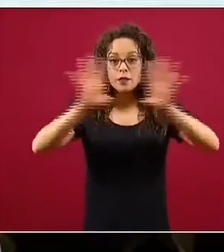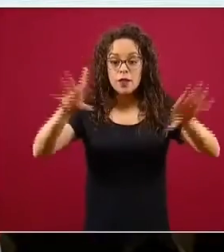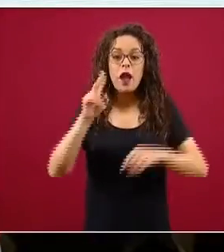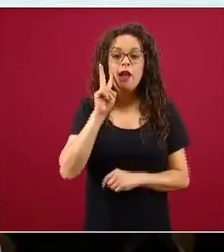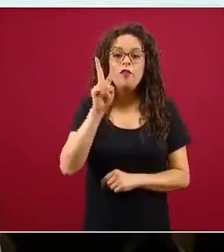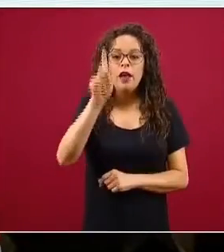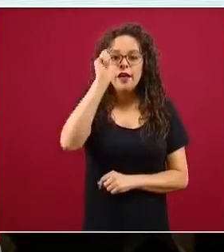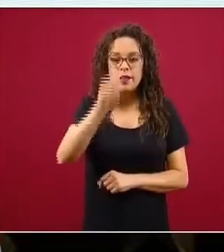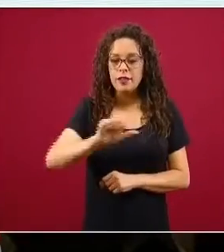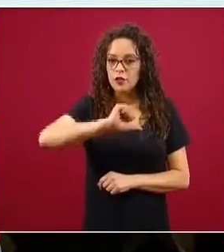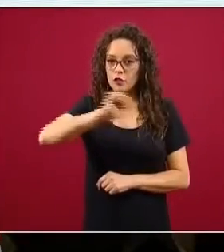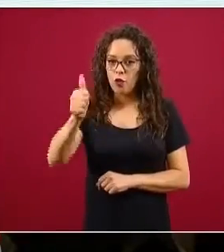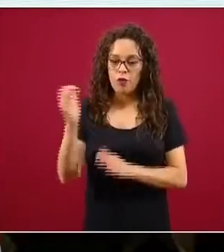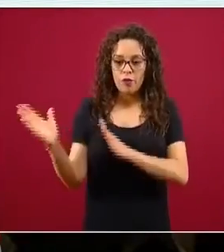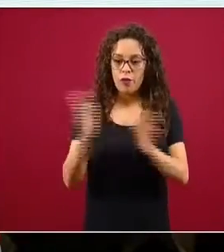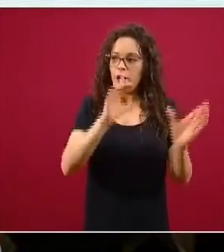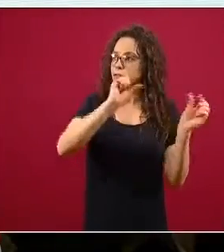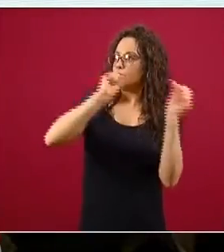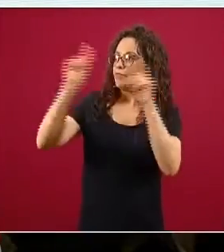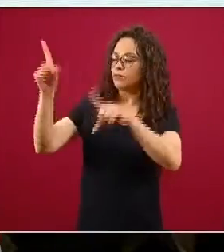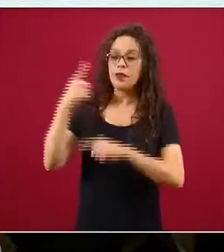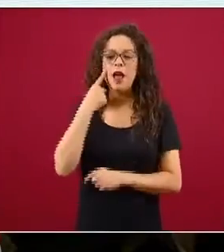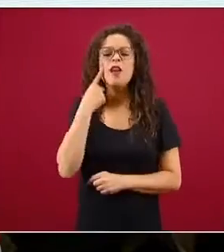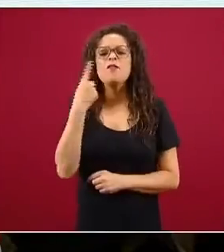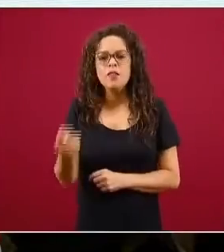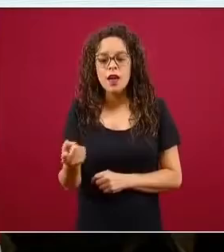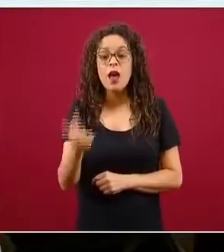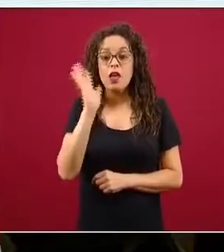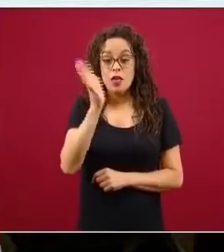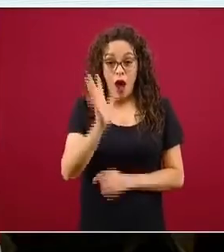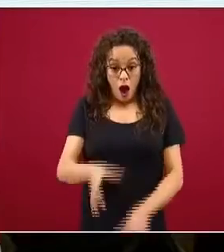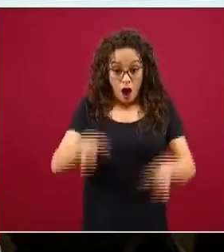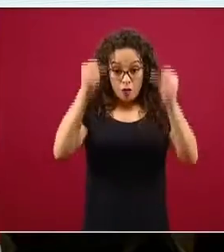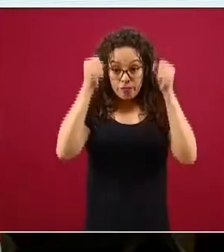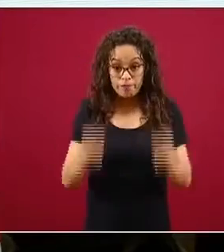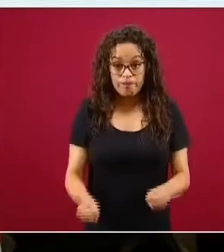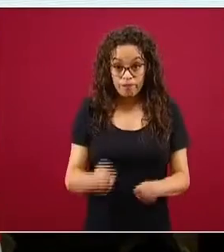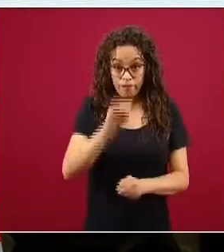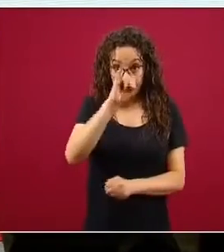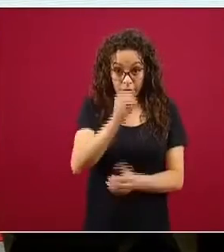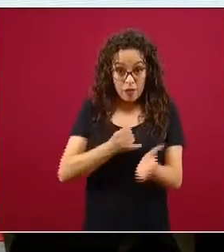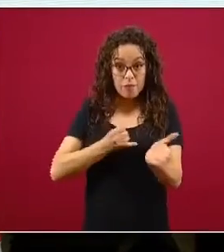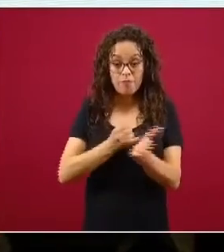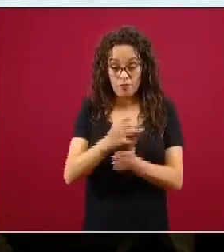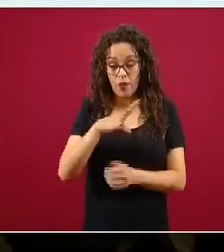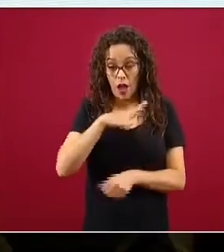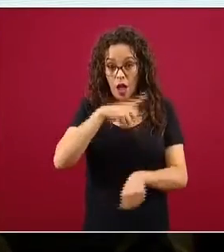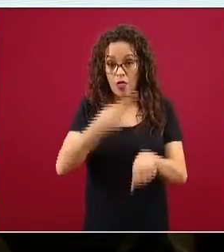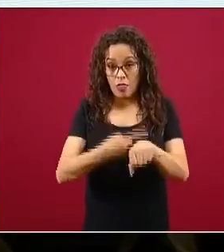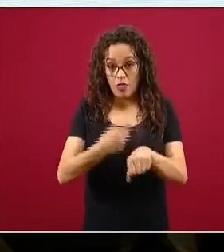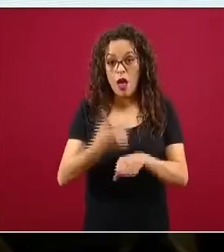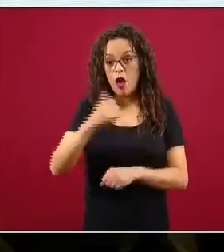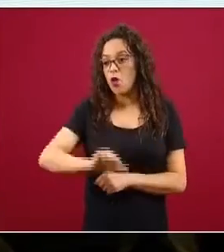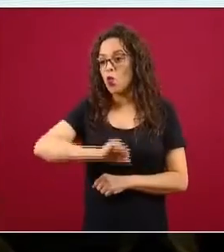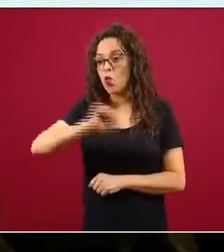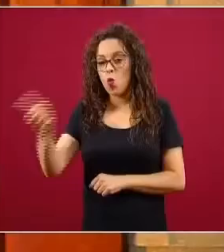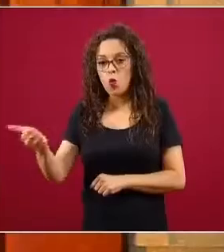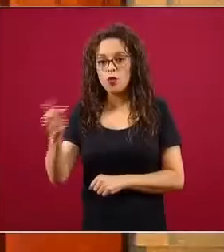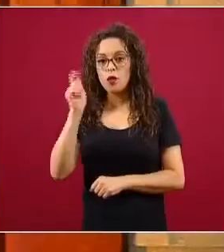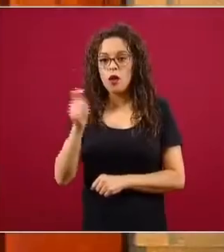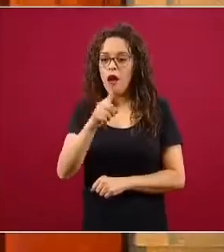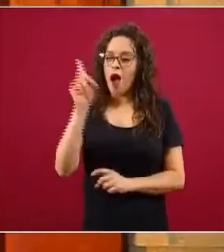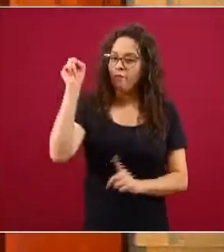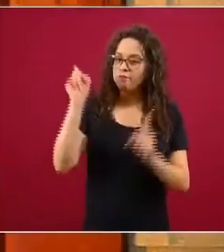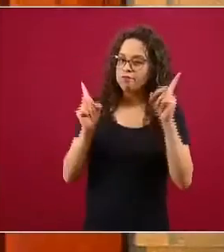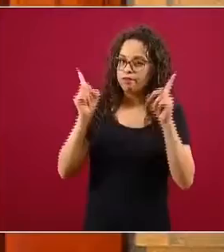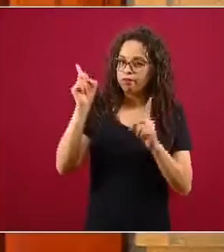diapositiva, en donde ya tenemos los casos confirmados más los aún sospechosos por porcentaje de positividad, y entonces aquí podemos